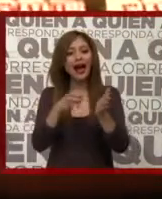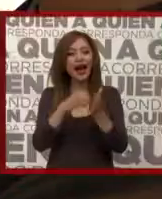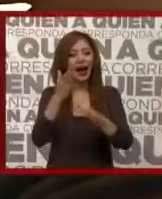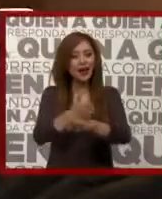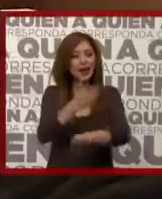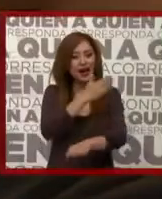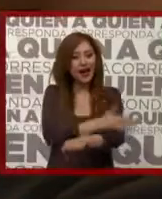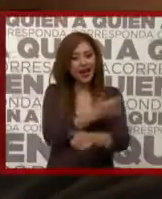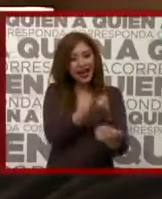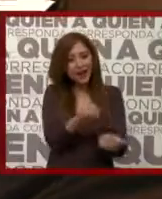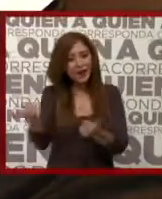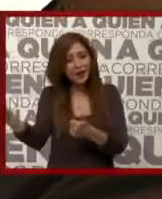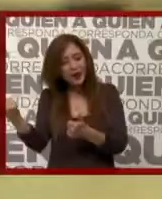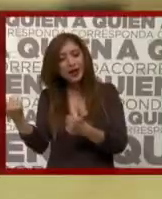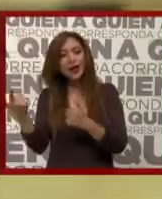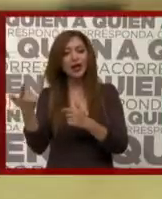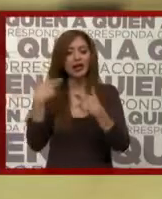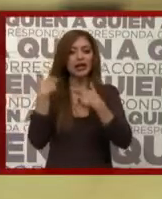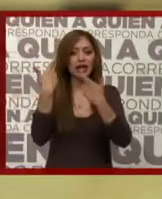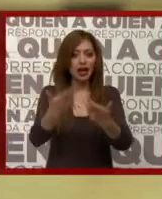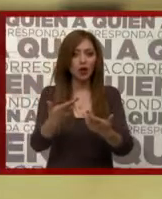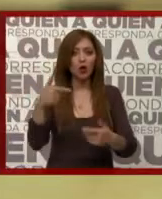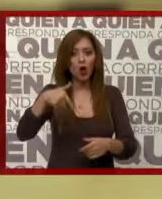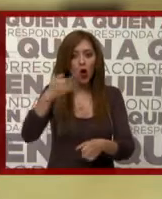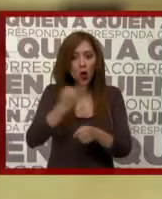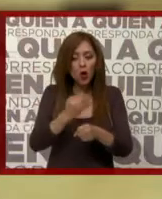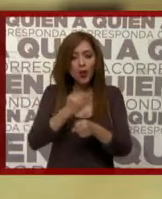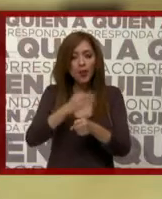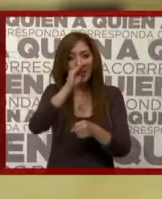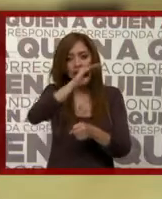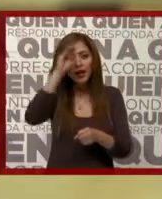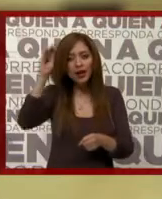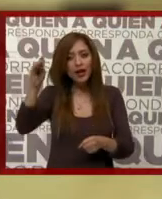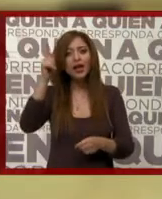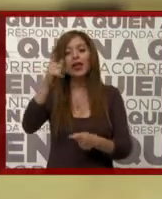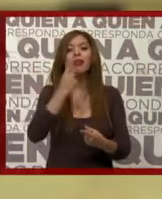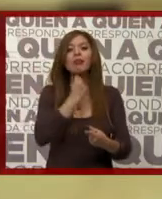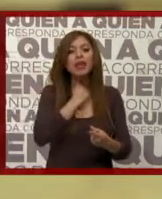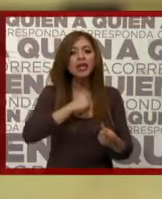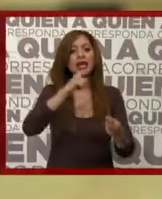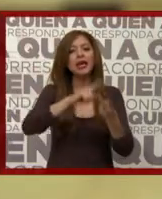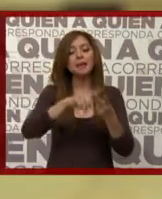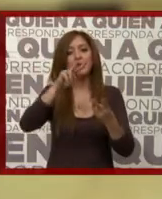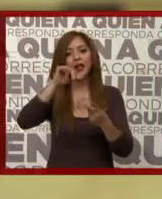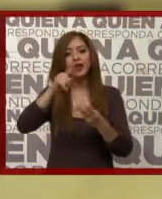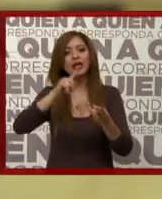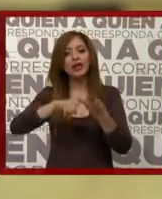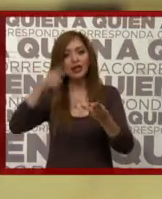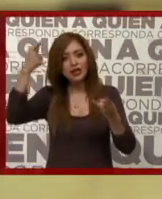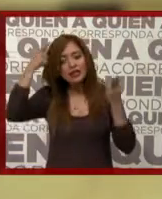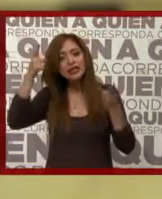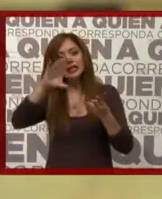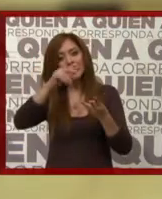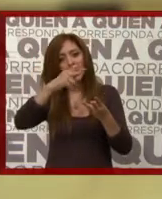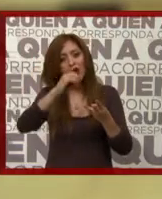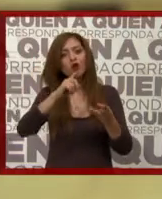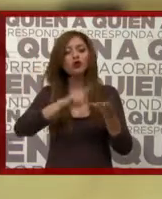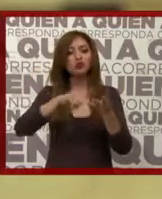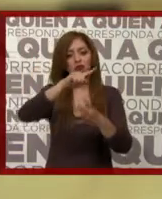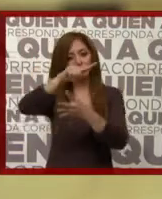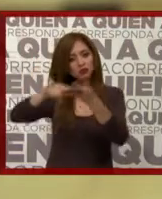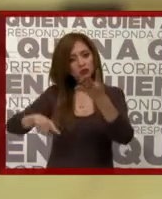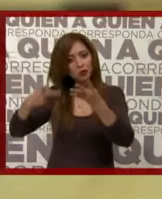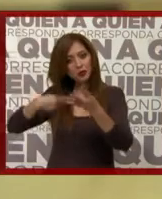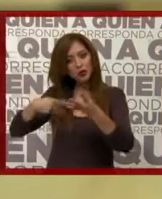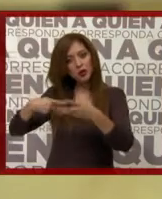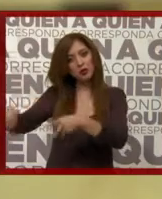export. Para las tiendas de regalos. Actualmente le fabricamos a las fábricas tequileras, vinateras, charanderas, a gente de vinos, que